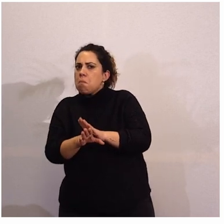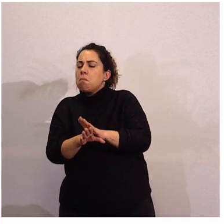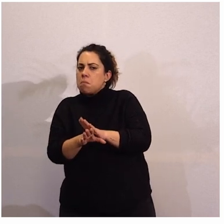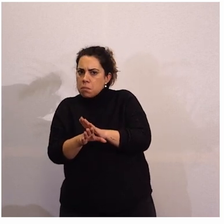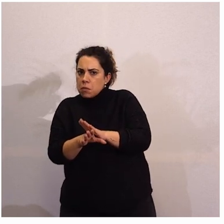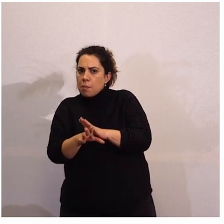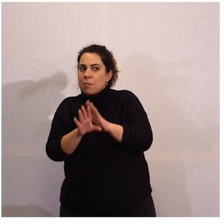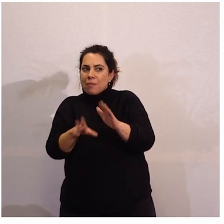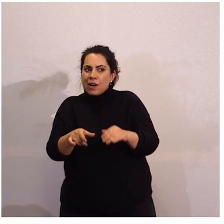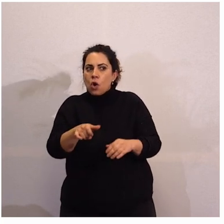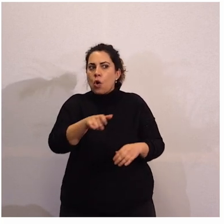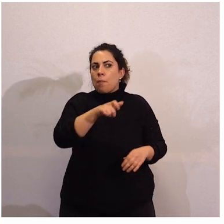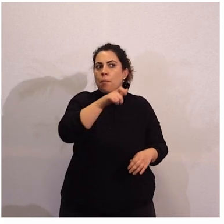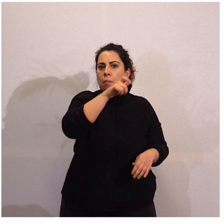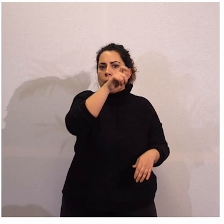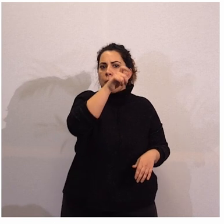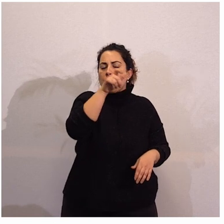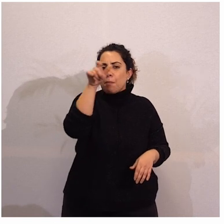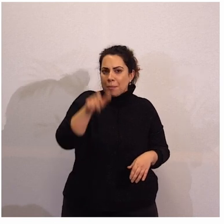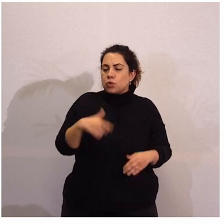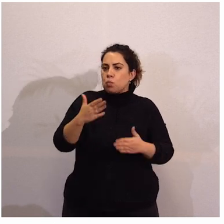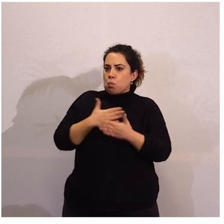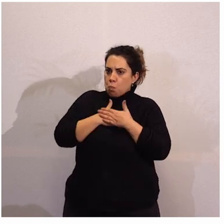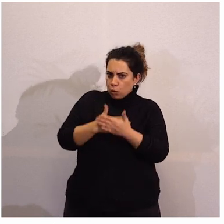Y la persona que hace el voluntariado